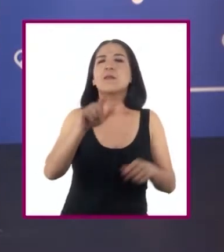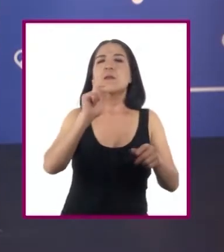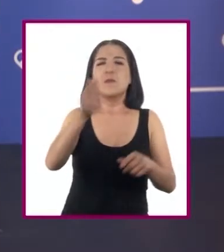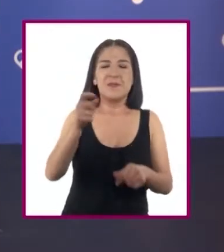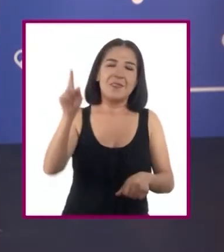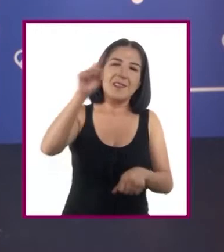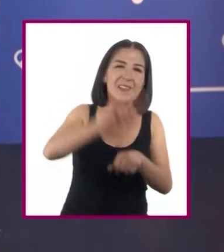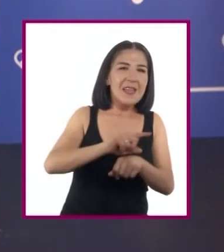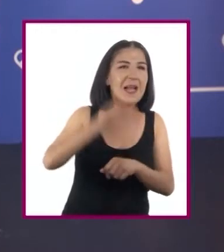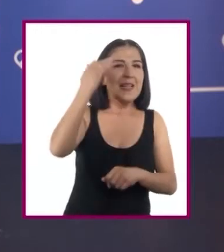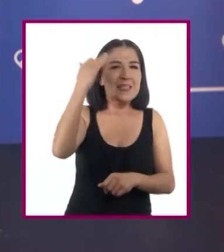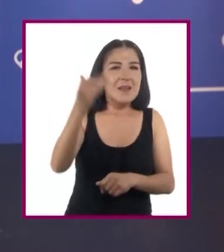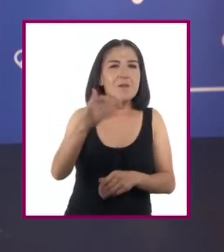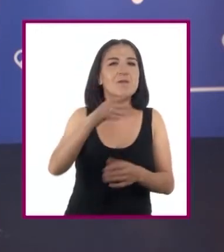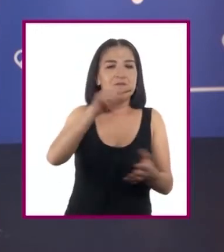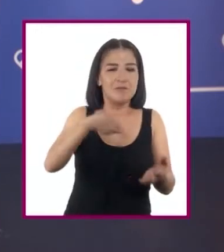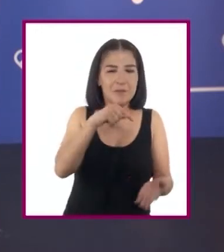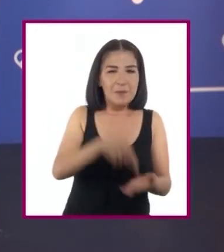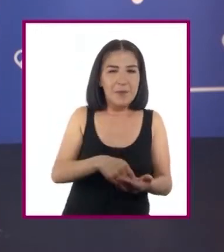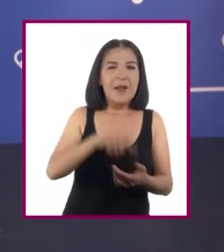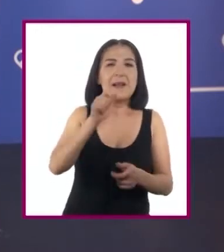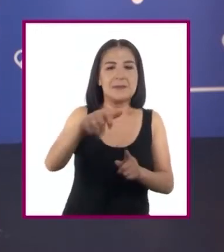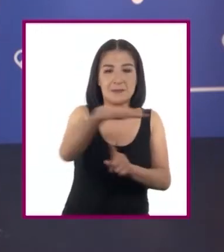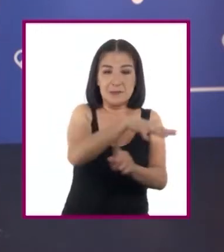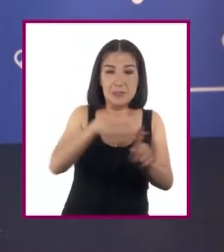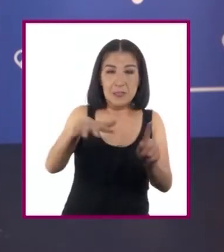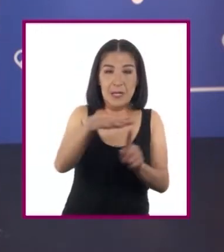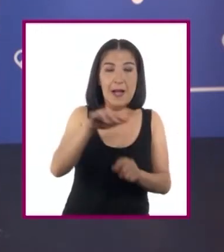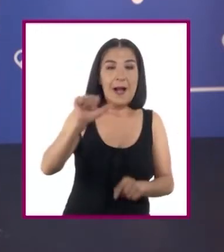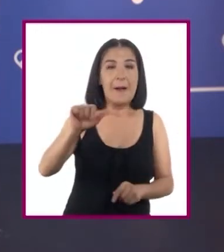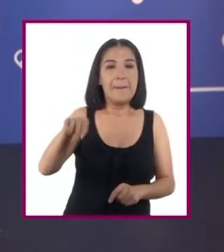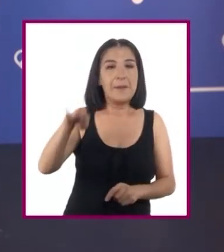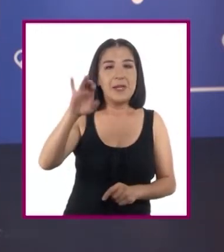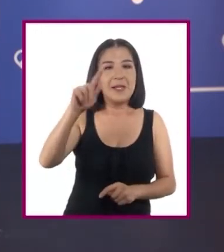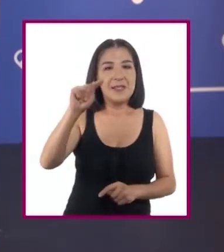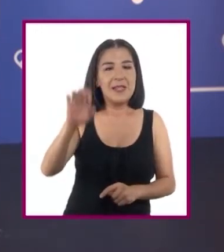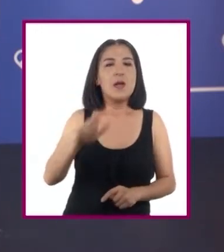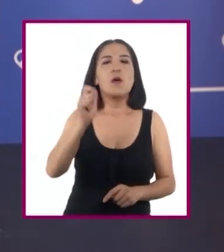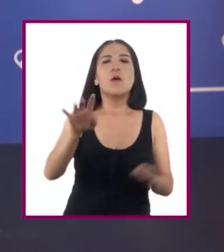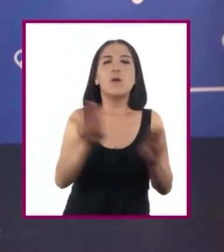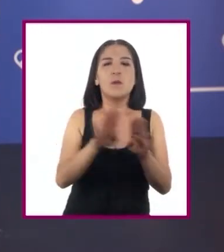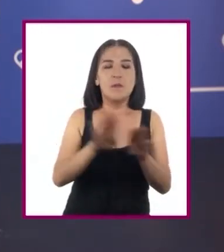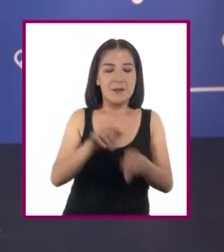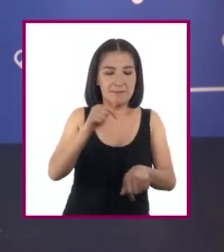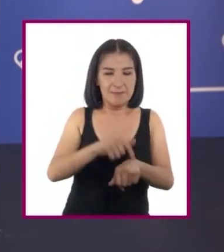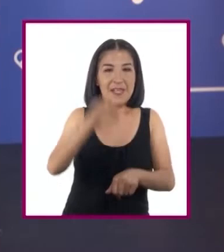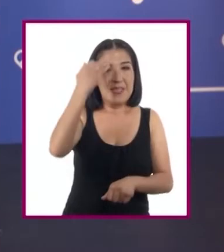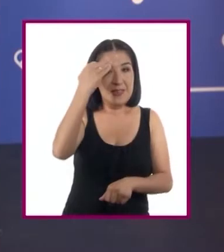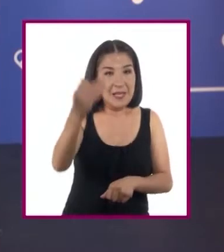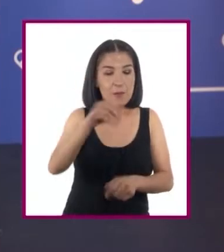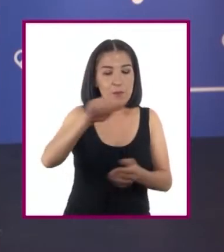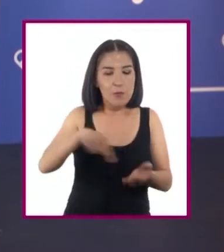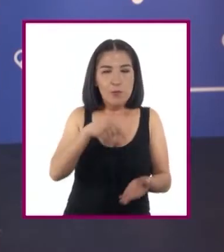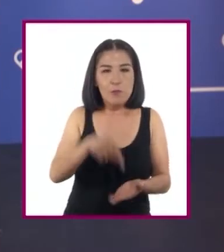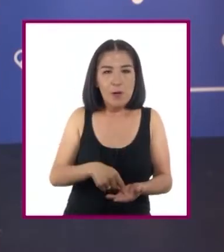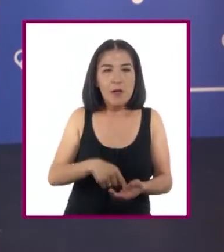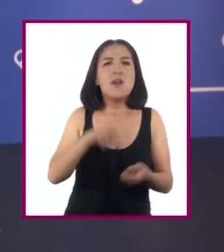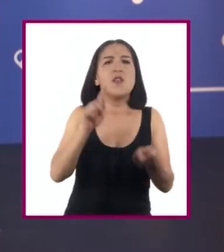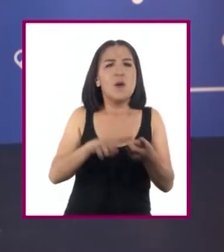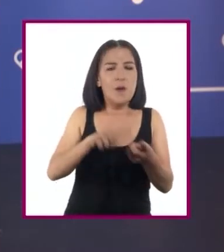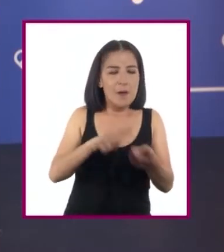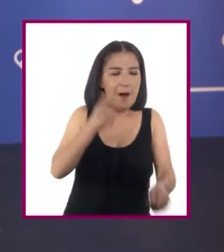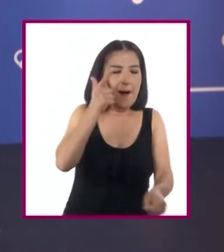ubica? Recuerden, el ambiente también trata de ubicar la historia en tiempo, espacio y para descubrir tal